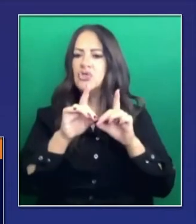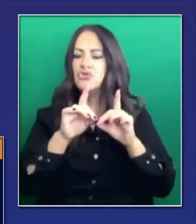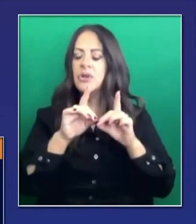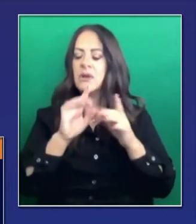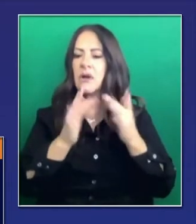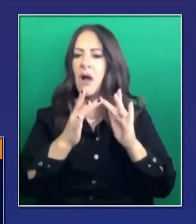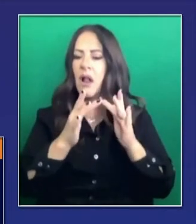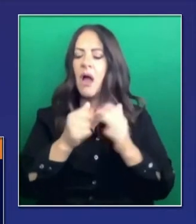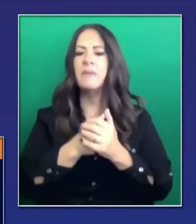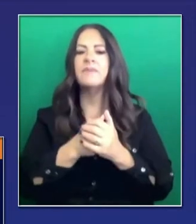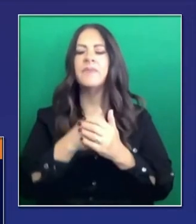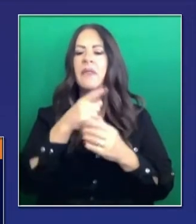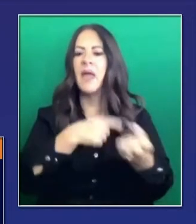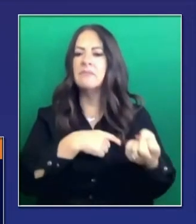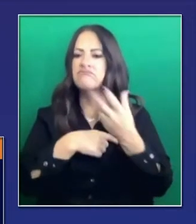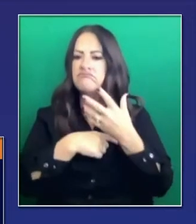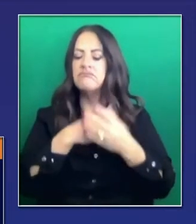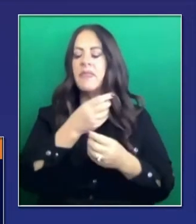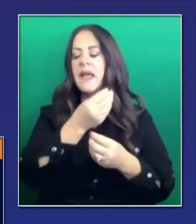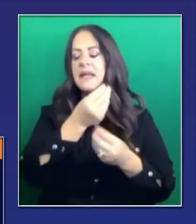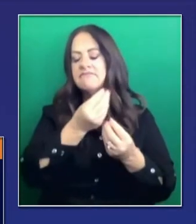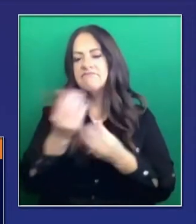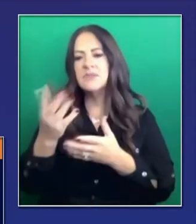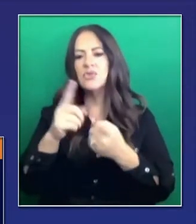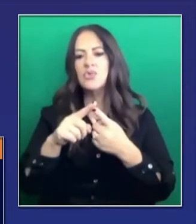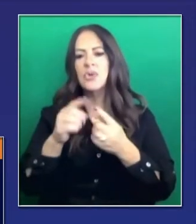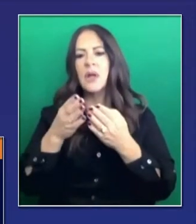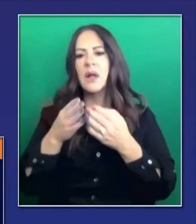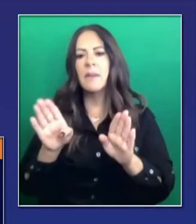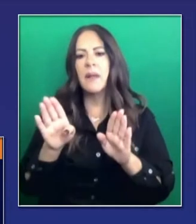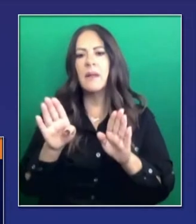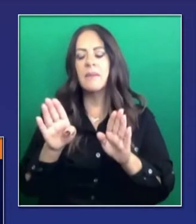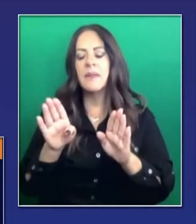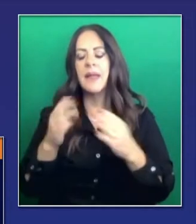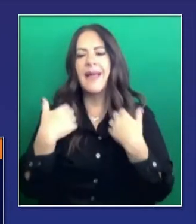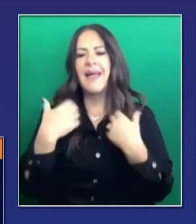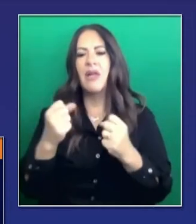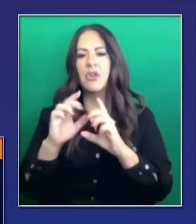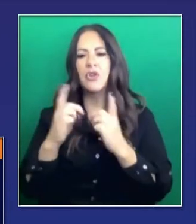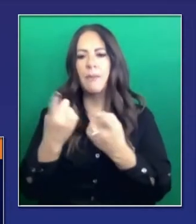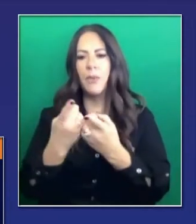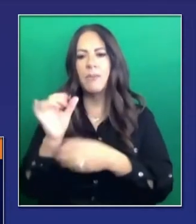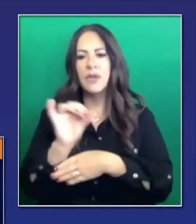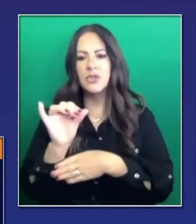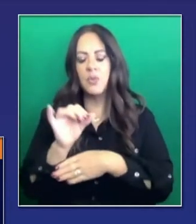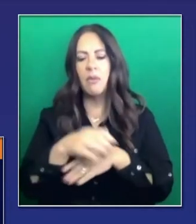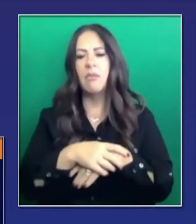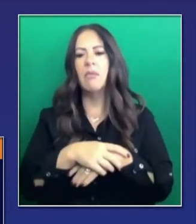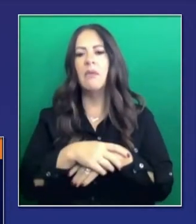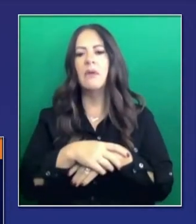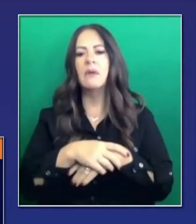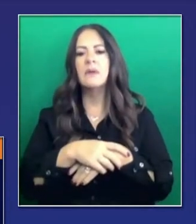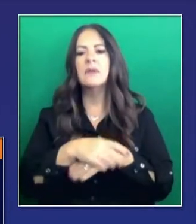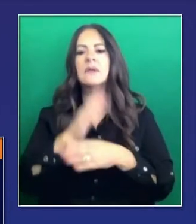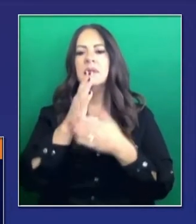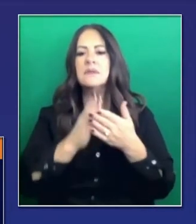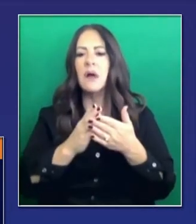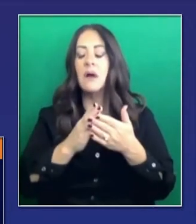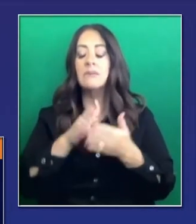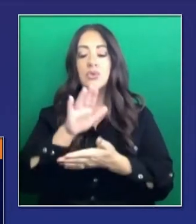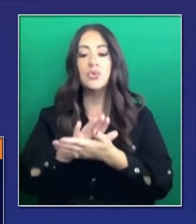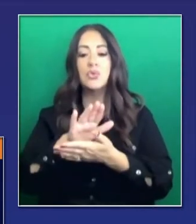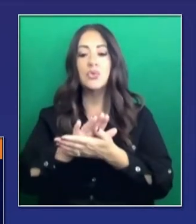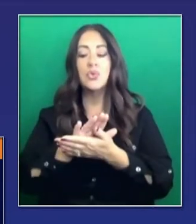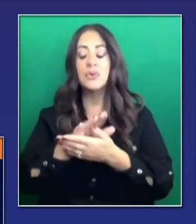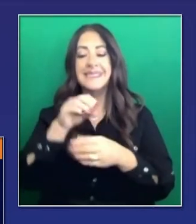ponerlos en línea, presentar sus planes a funcionarios de salubridad locales. Y tal vez recuerden ustedes que los distritos que no estaban en